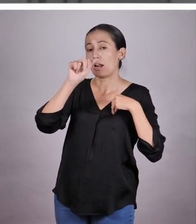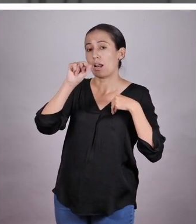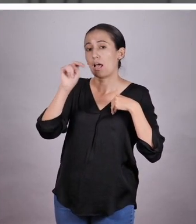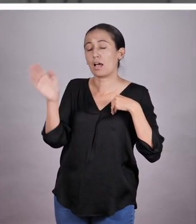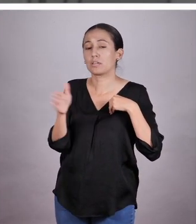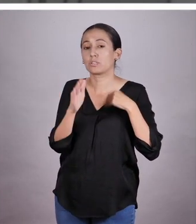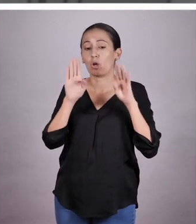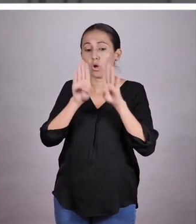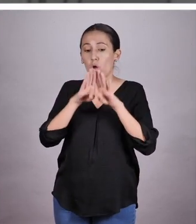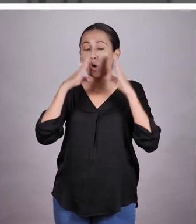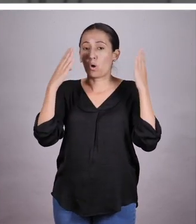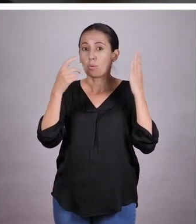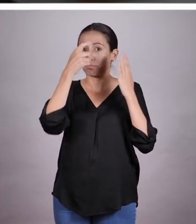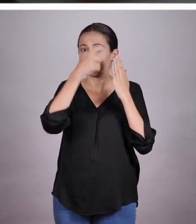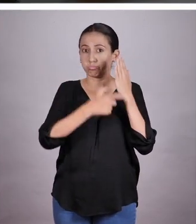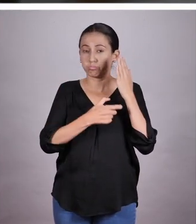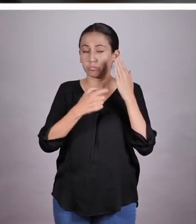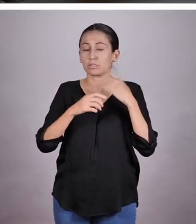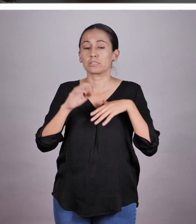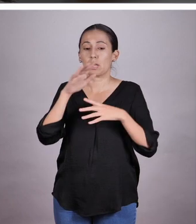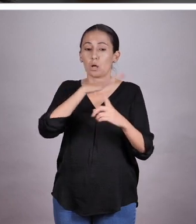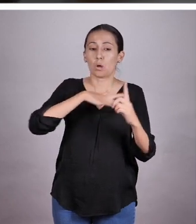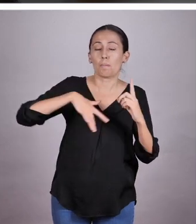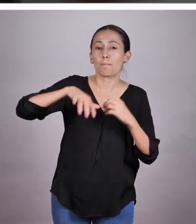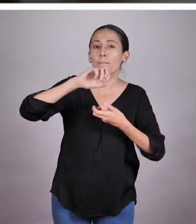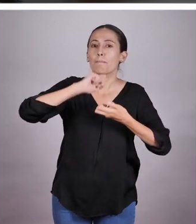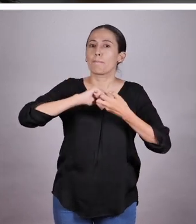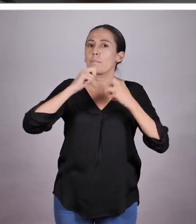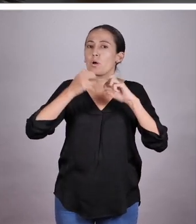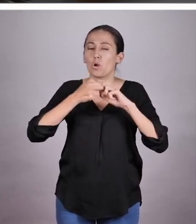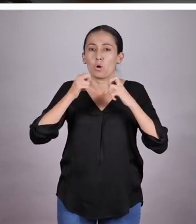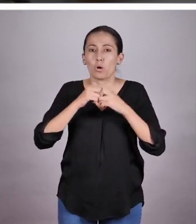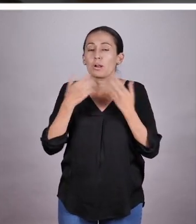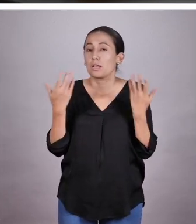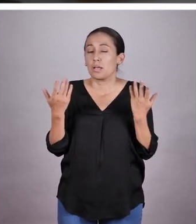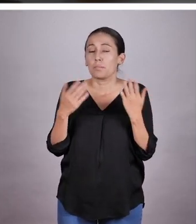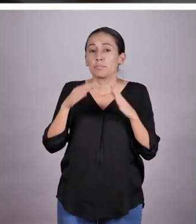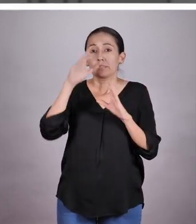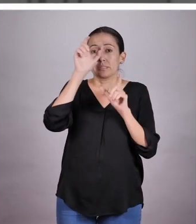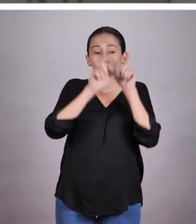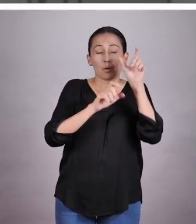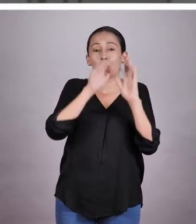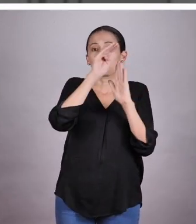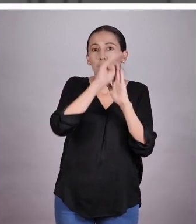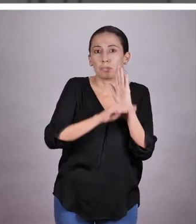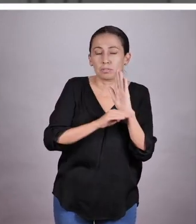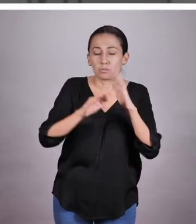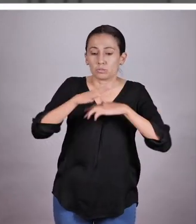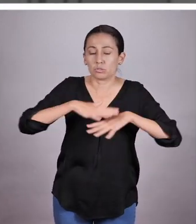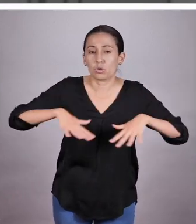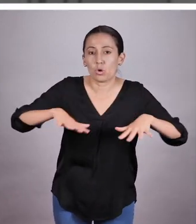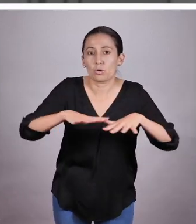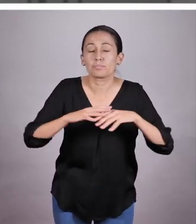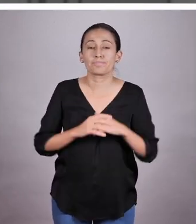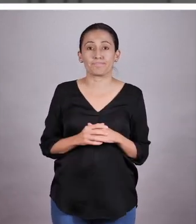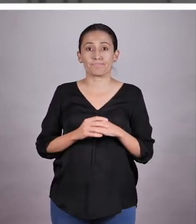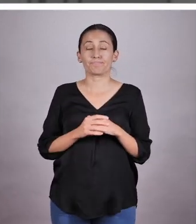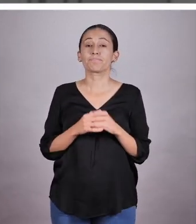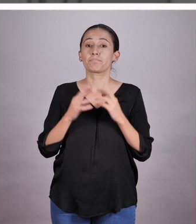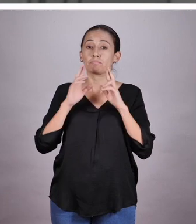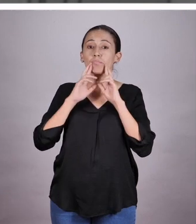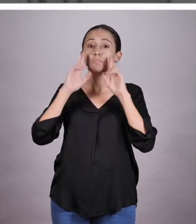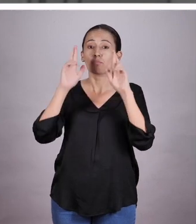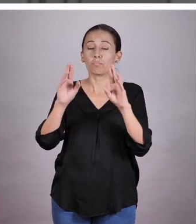en sus libros que los problemas ambientales no existirían si fuéramos menos personas. Nada más cierto que esto, pues